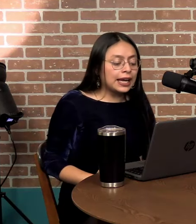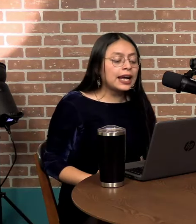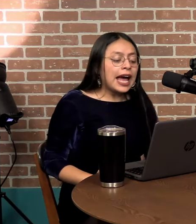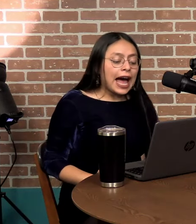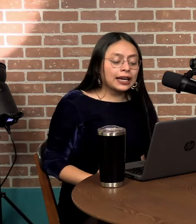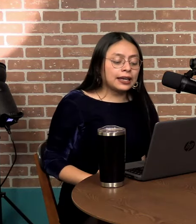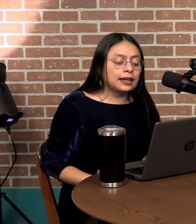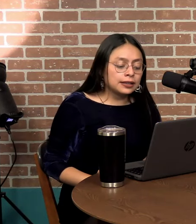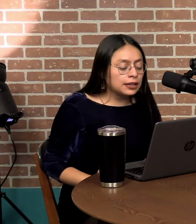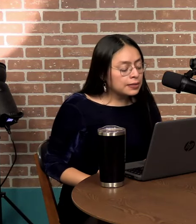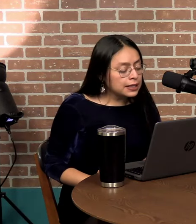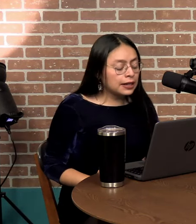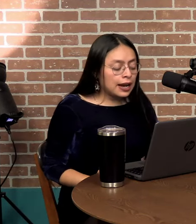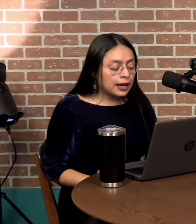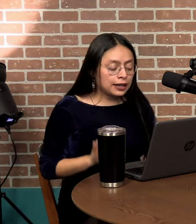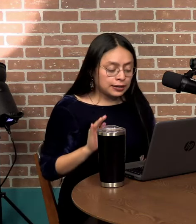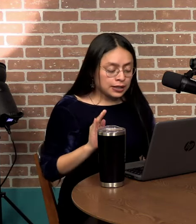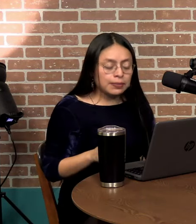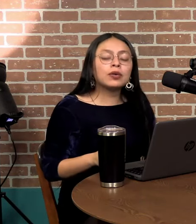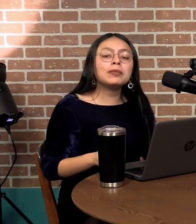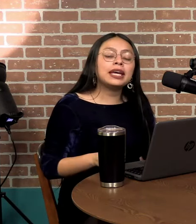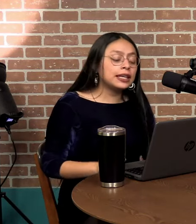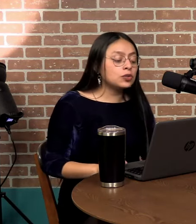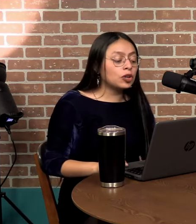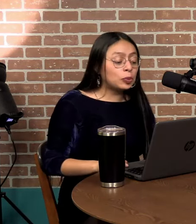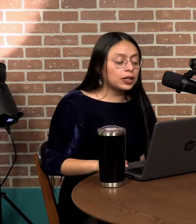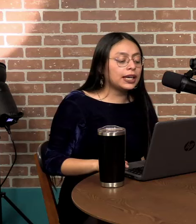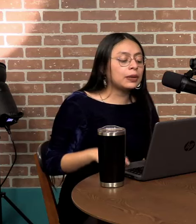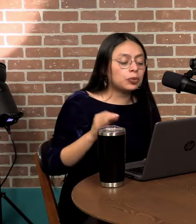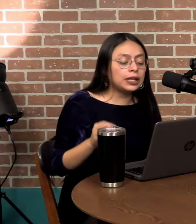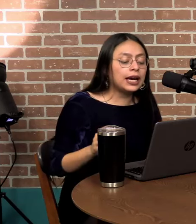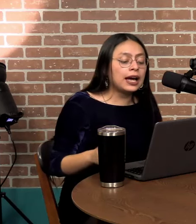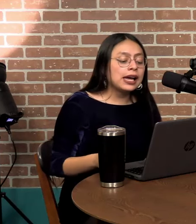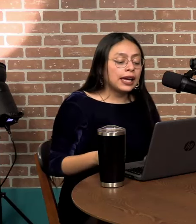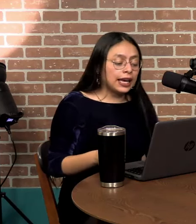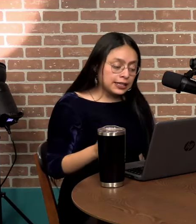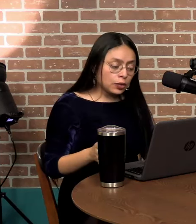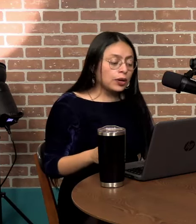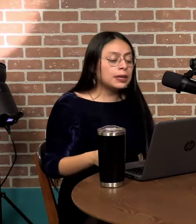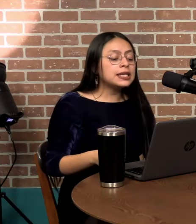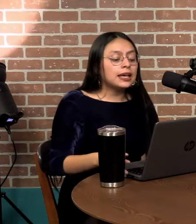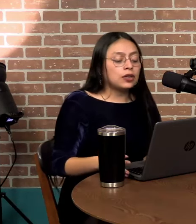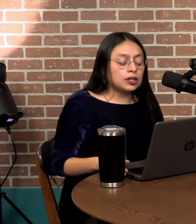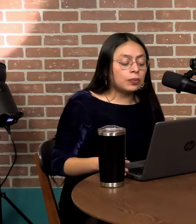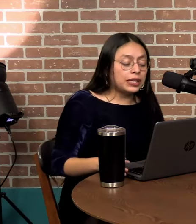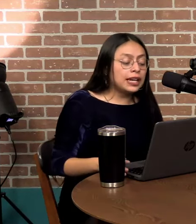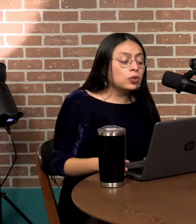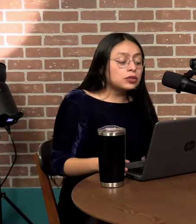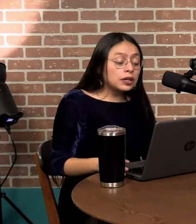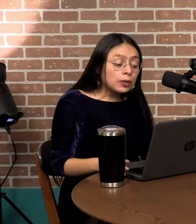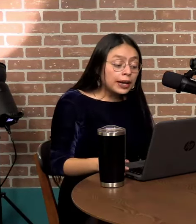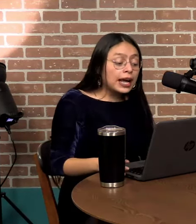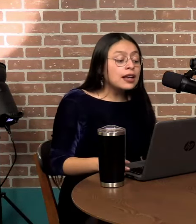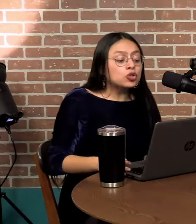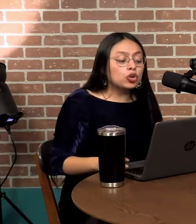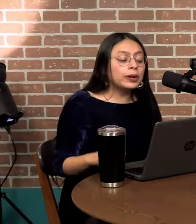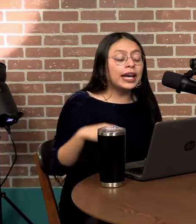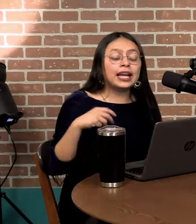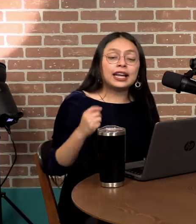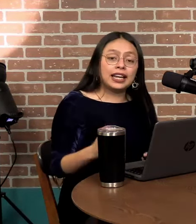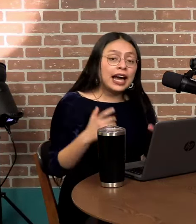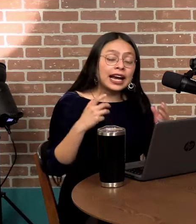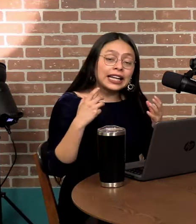invitar a que revisen en sin embargo MX un reportaje que publica ese jueves nuestra compañera dulce Olvera